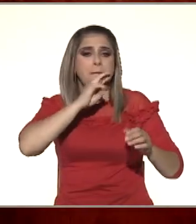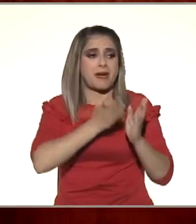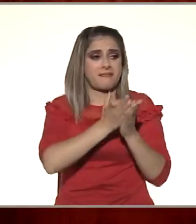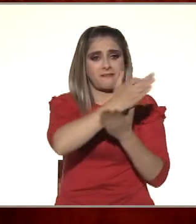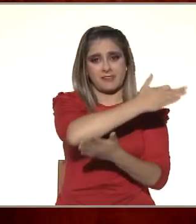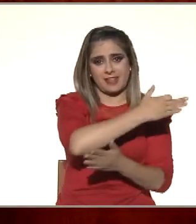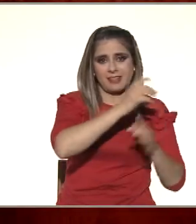caso que sea.